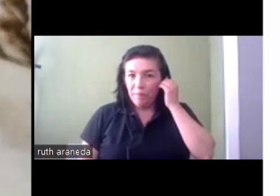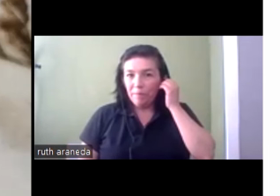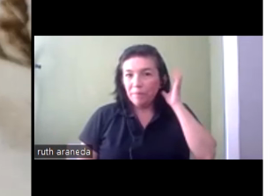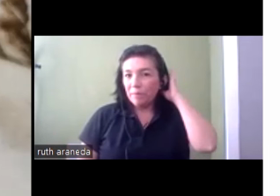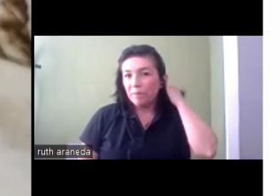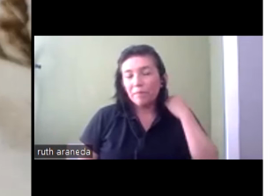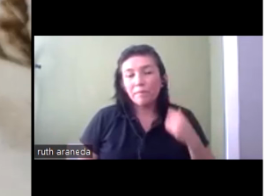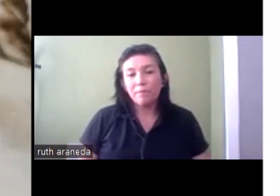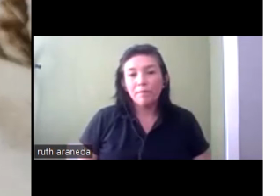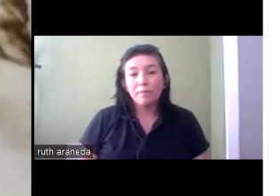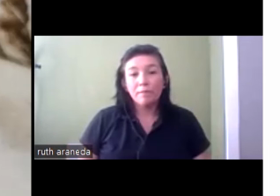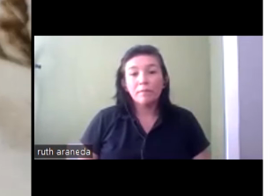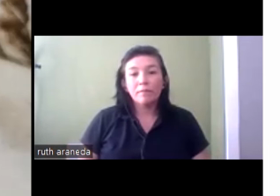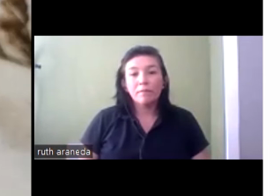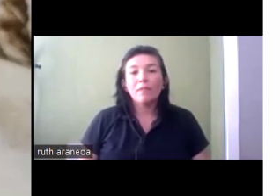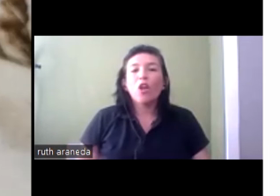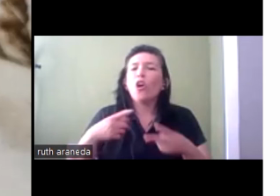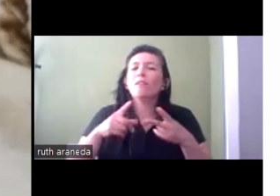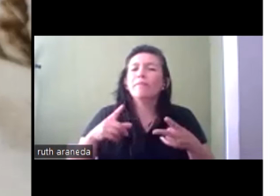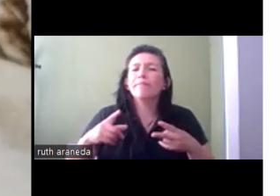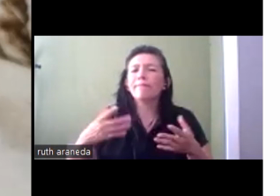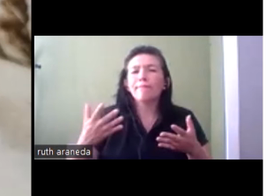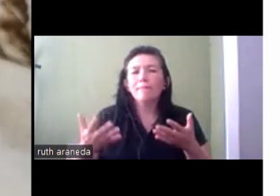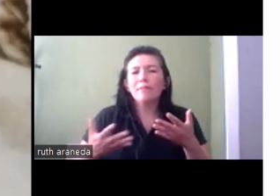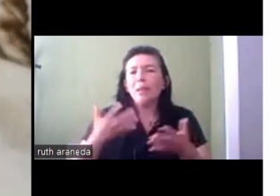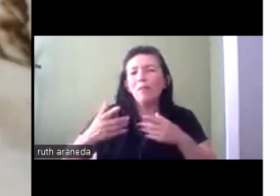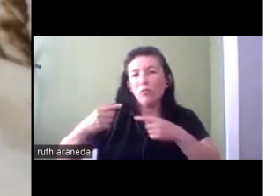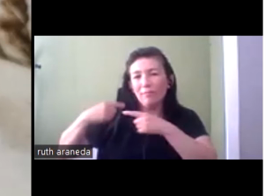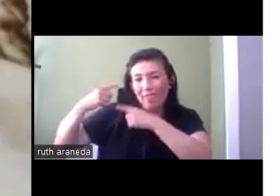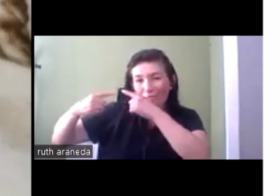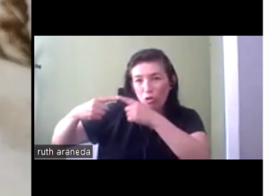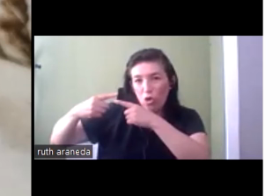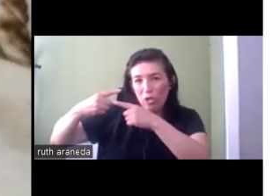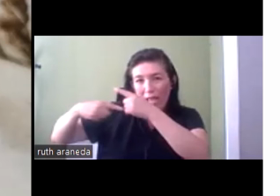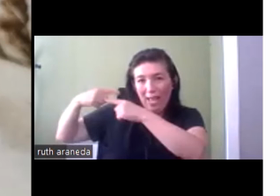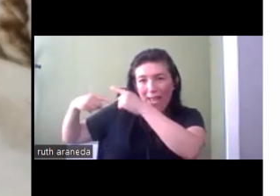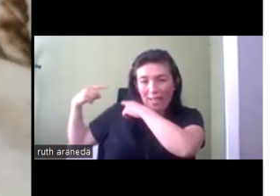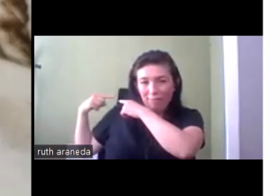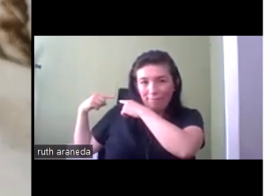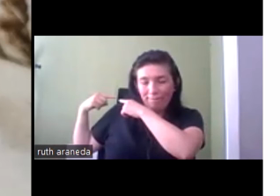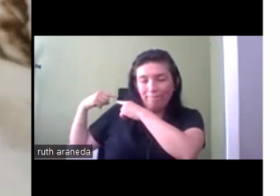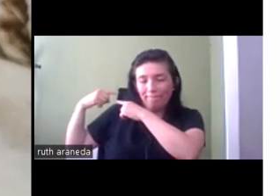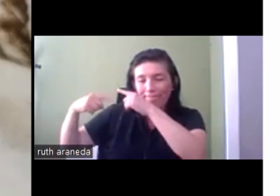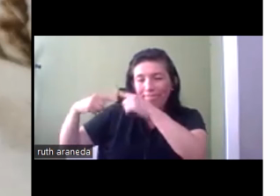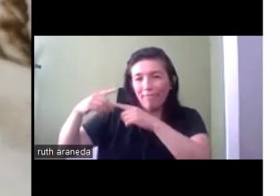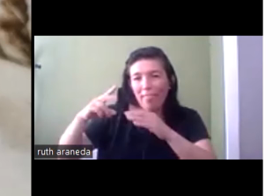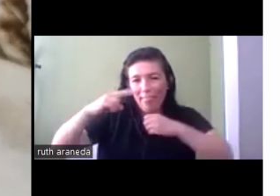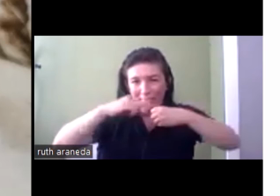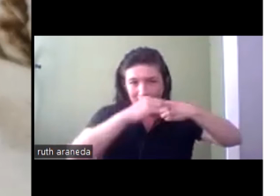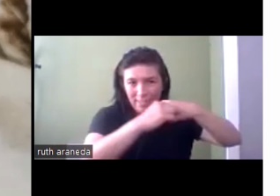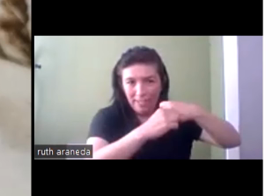Y ya, en cuanto a la trayectoria histórica de la cultura digital, nosotros en una primera instancia